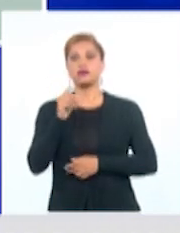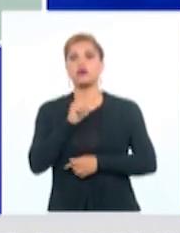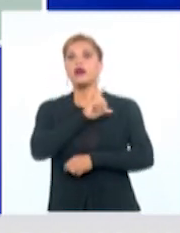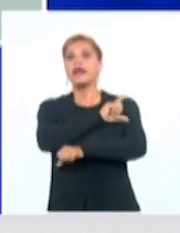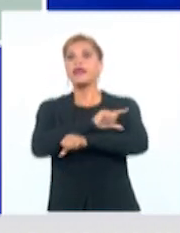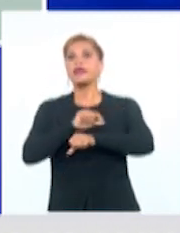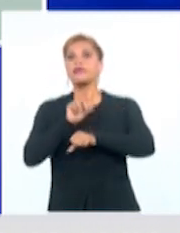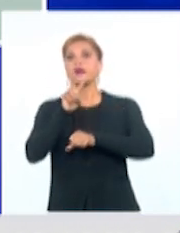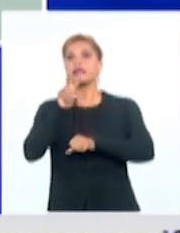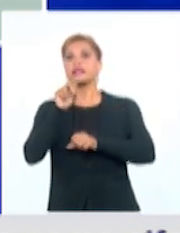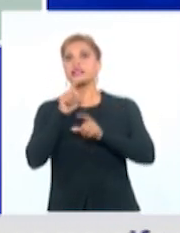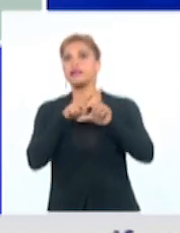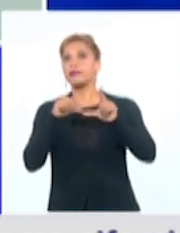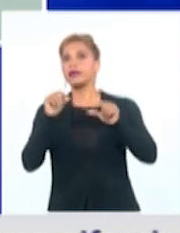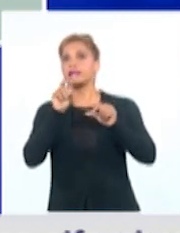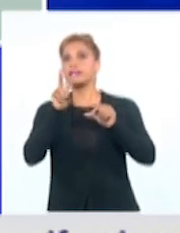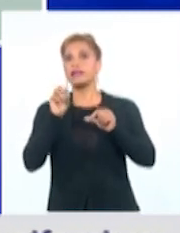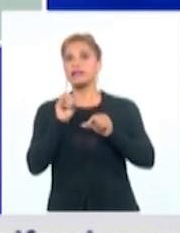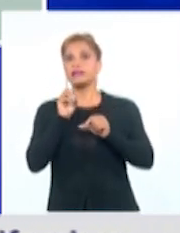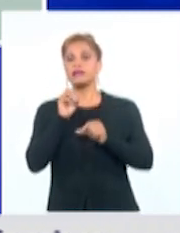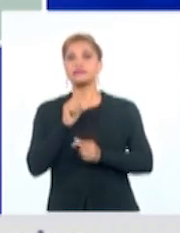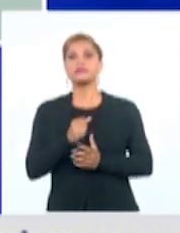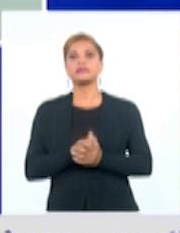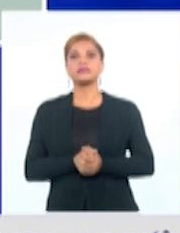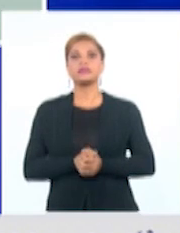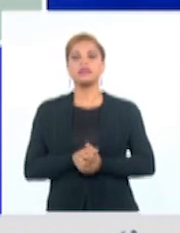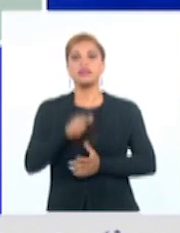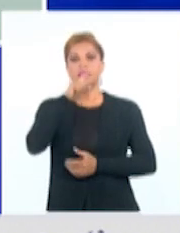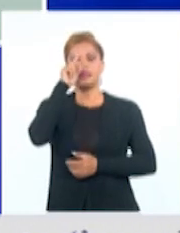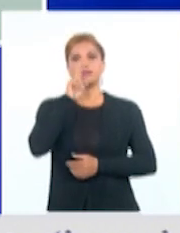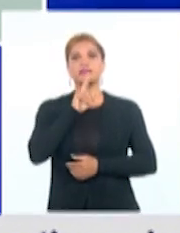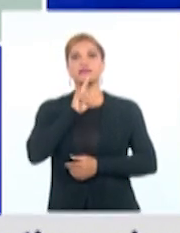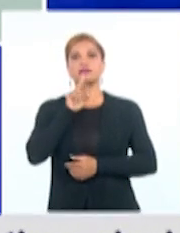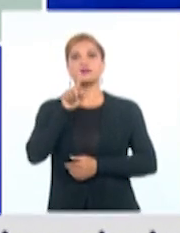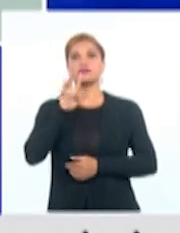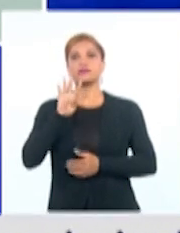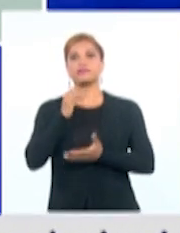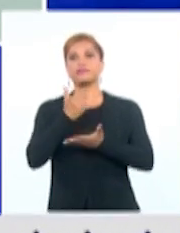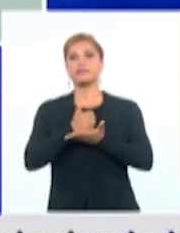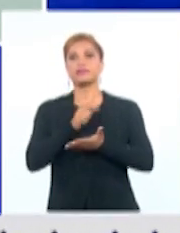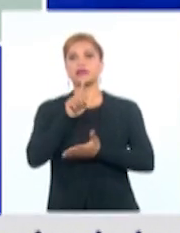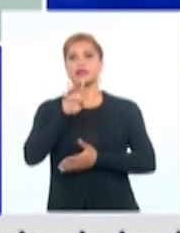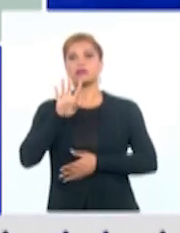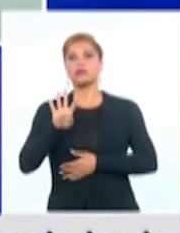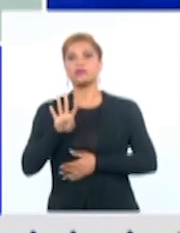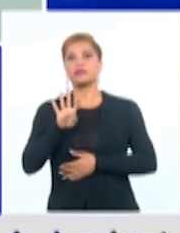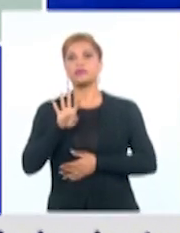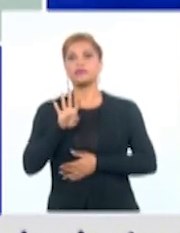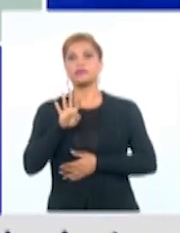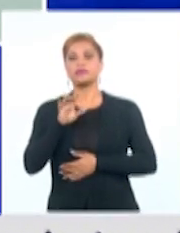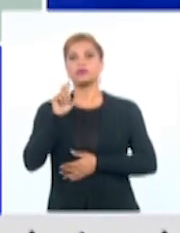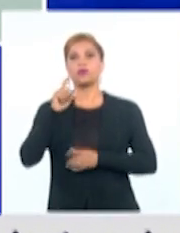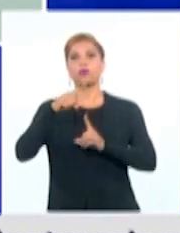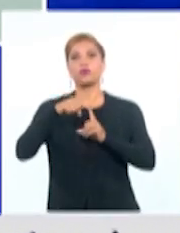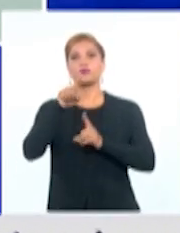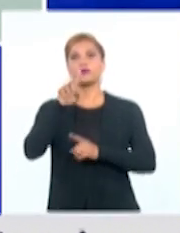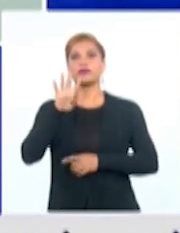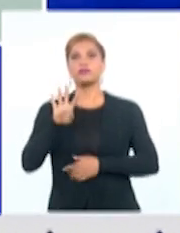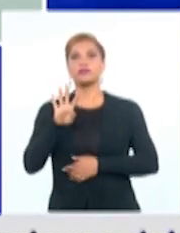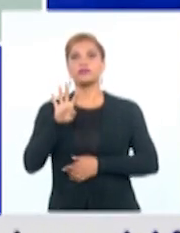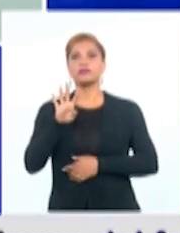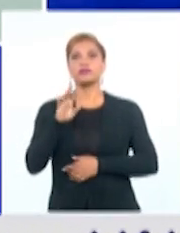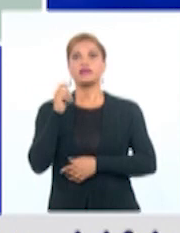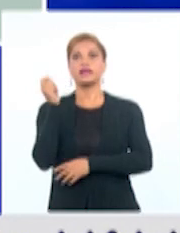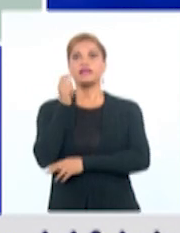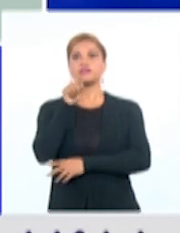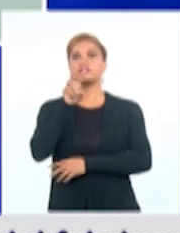Báguanos 24, Sagua de Táramo 15, Cueto 14, Calixto García 13, Cacocún 9, Mayarí